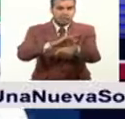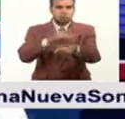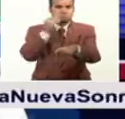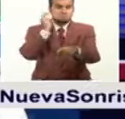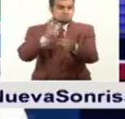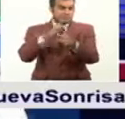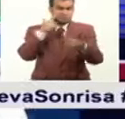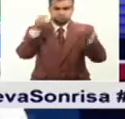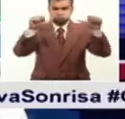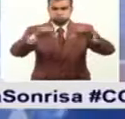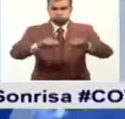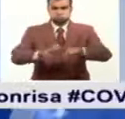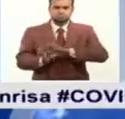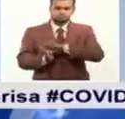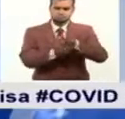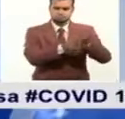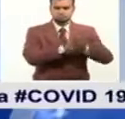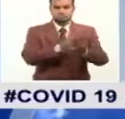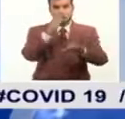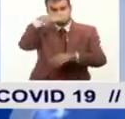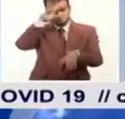Ingresados en Cuba,